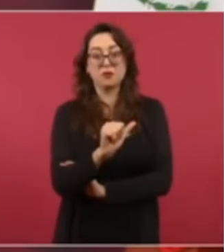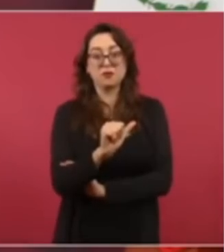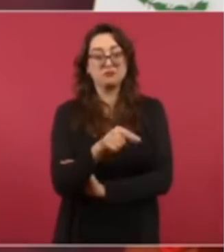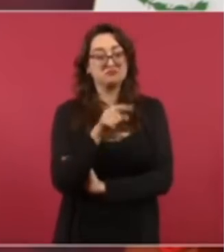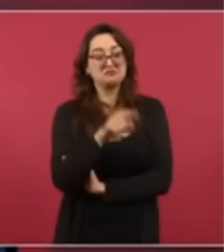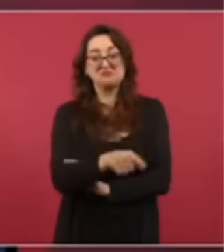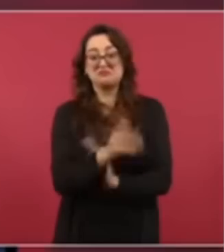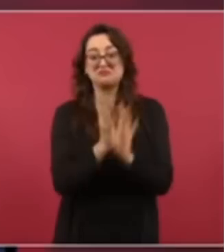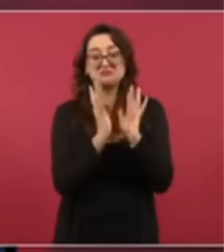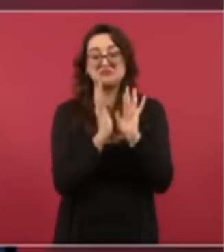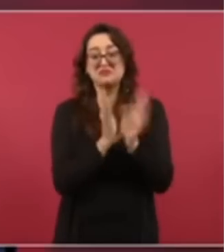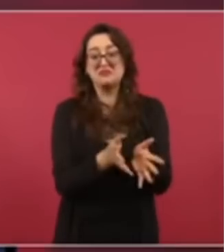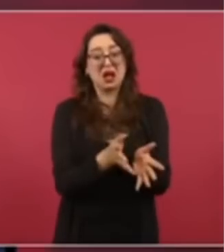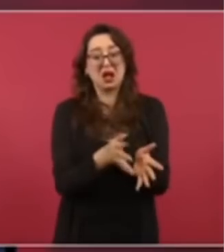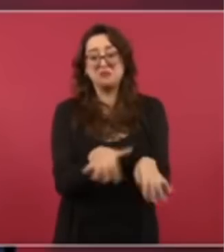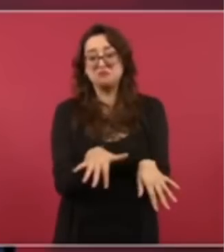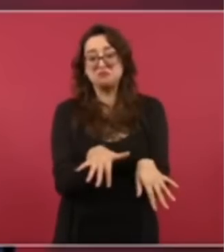panfleto.